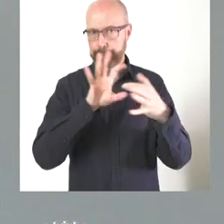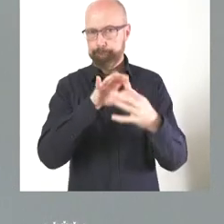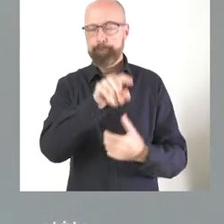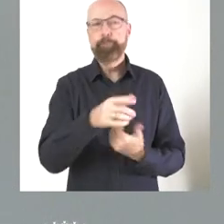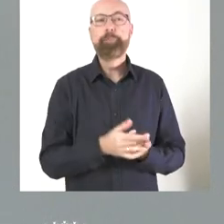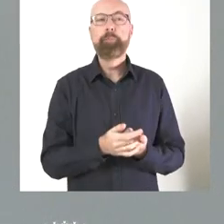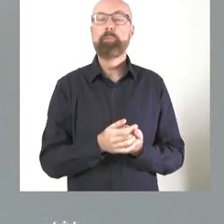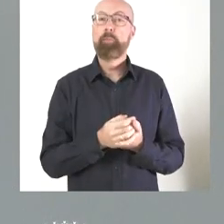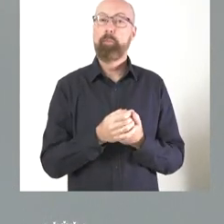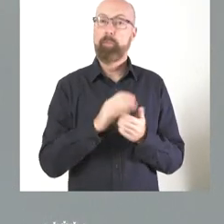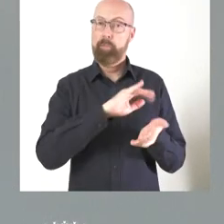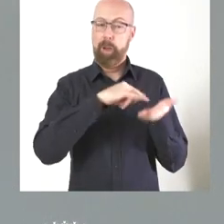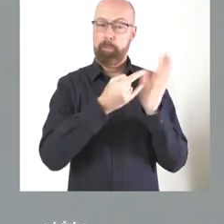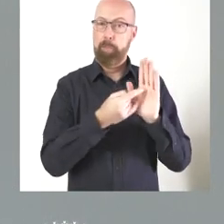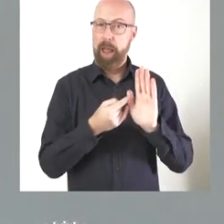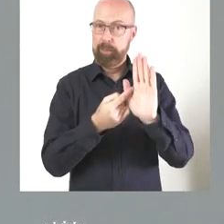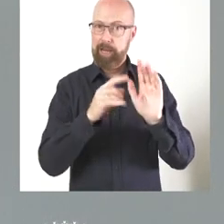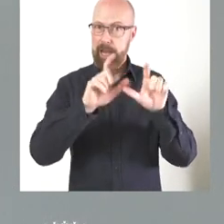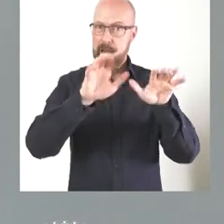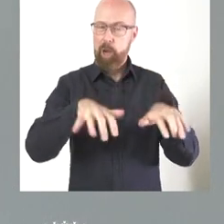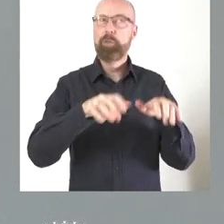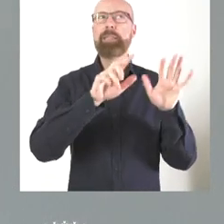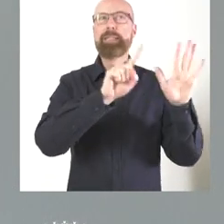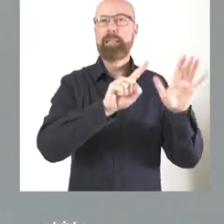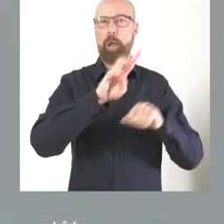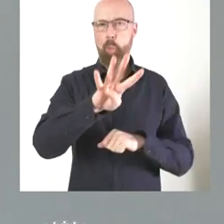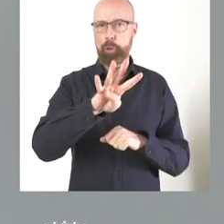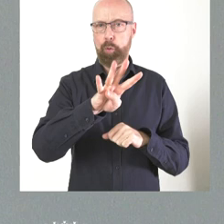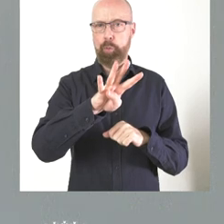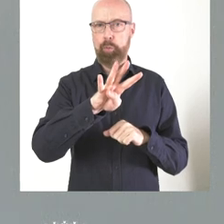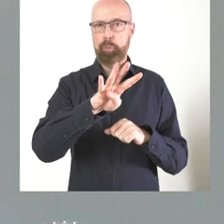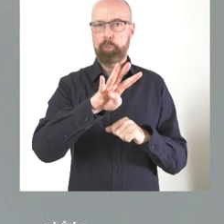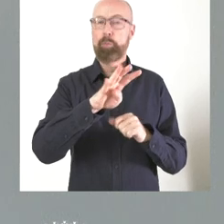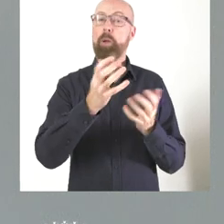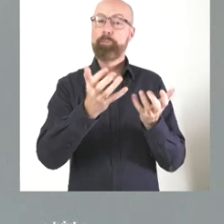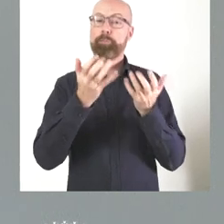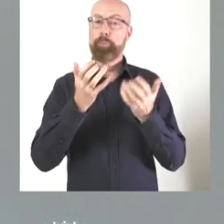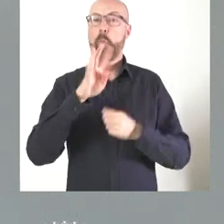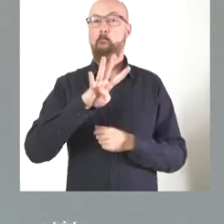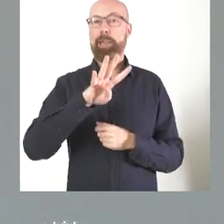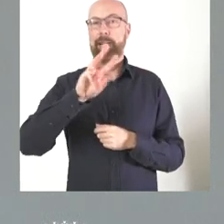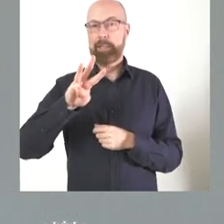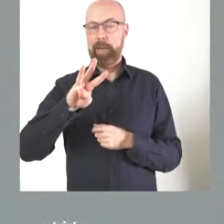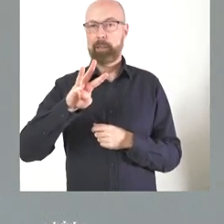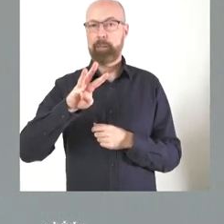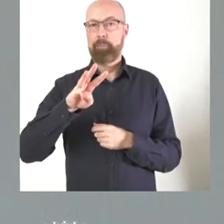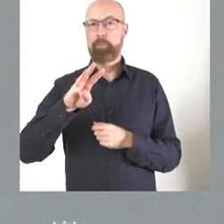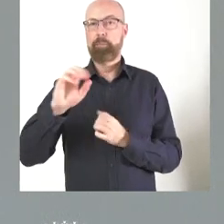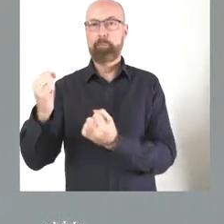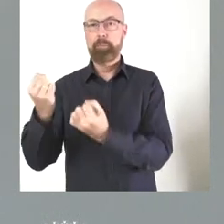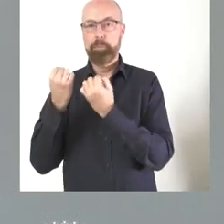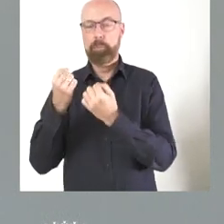el número de expedientes tramitados han sido 64 de los cuales favorables 43 y desfavorables